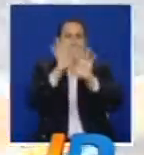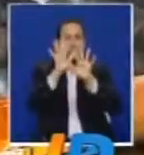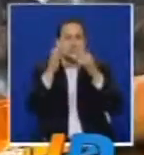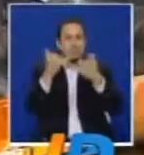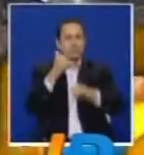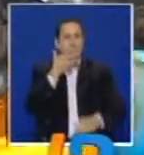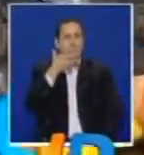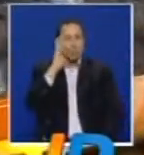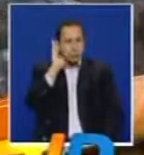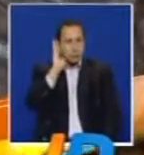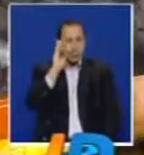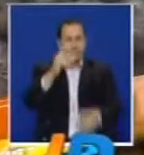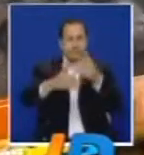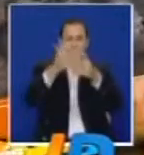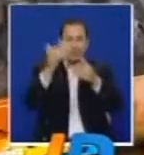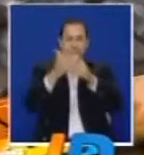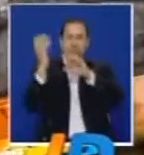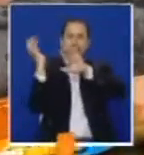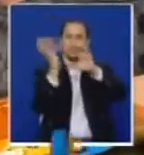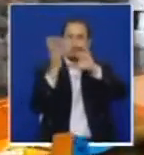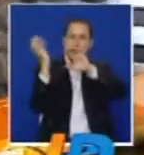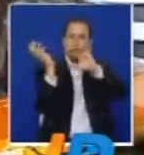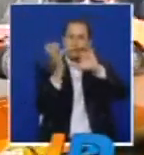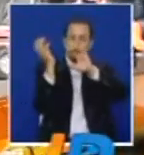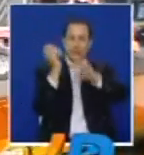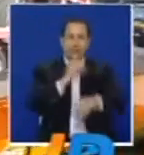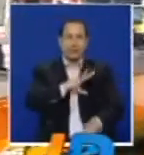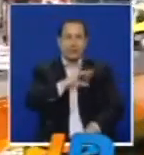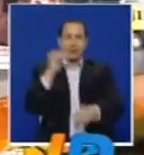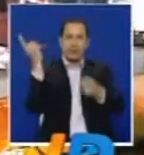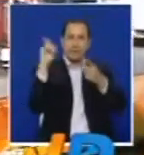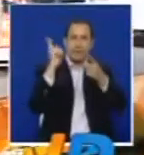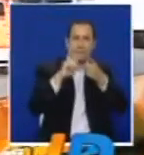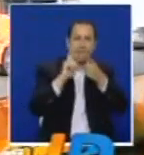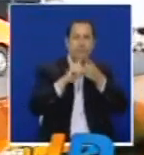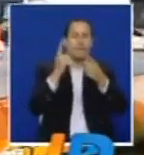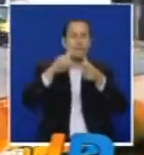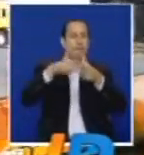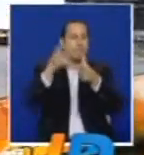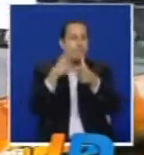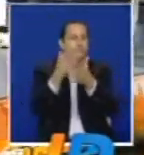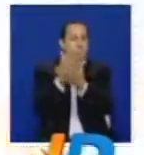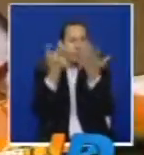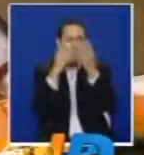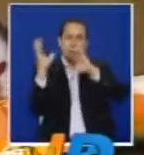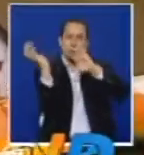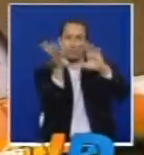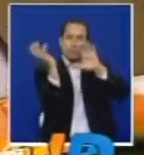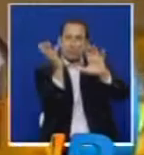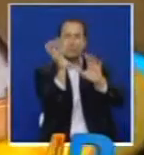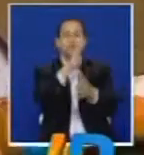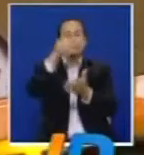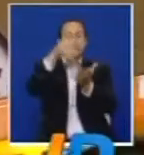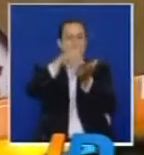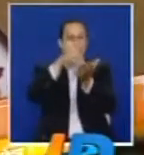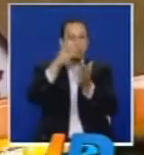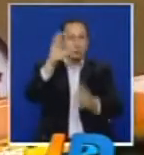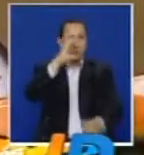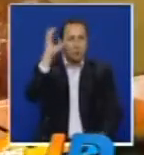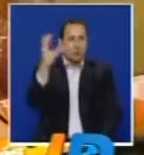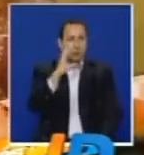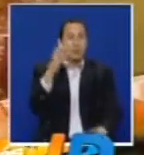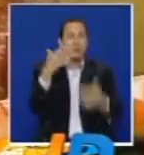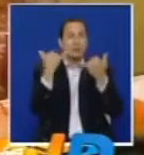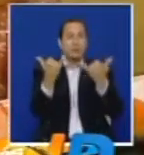panamericana. Comienzan a llegar a Cali los primeros camiones con productos del sur y centro del país. En medio de la escasez generada